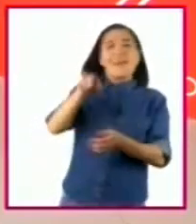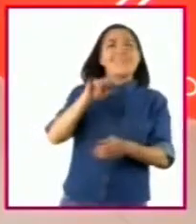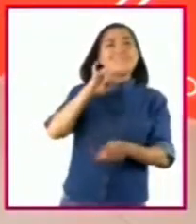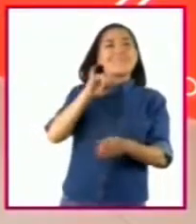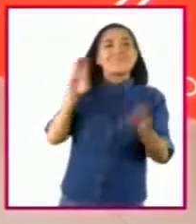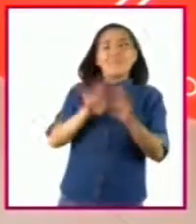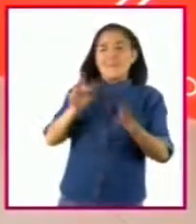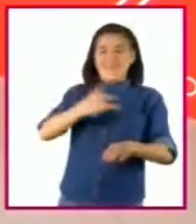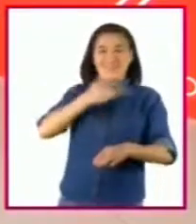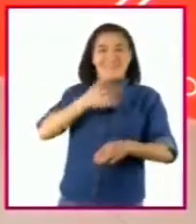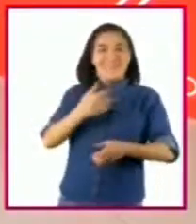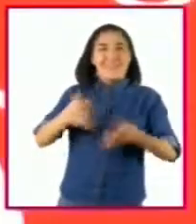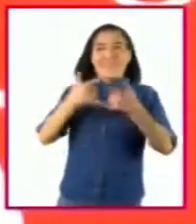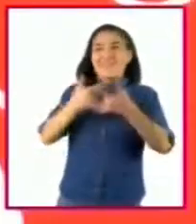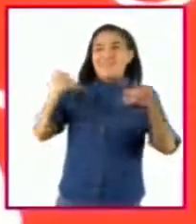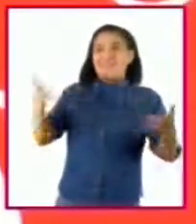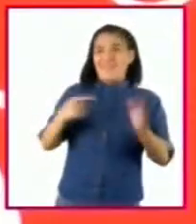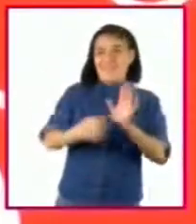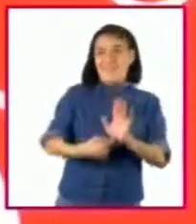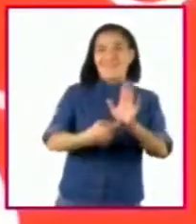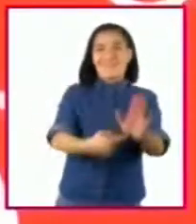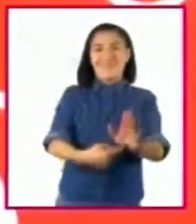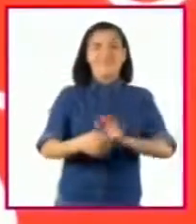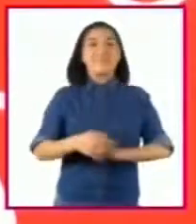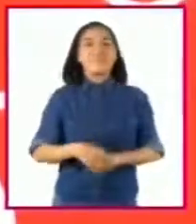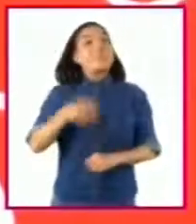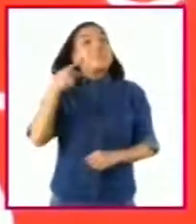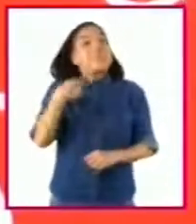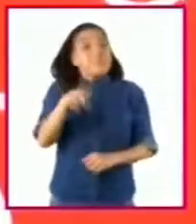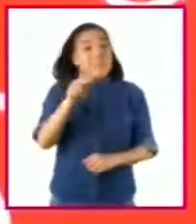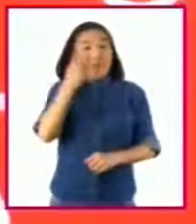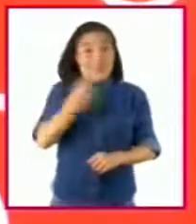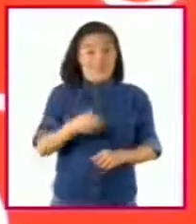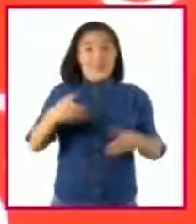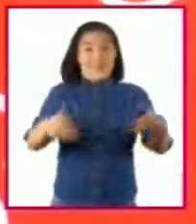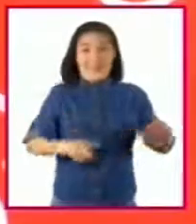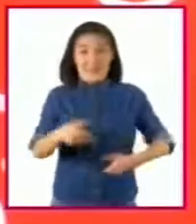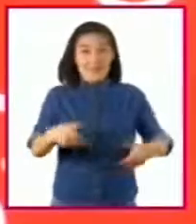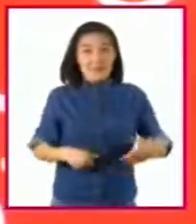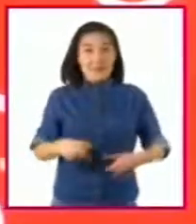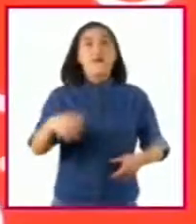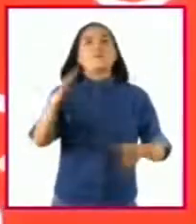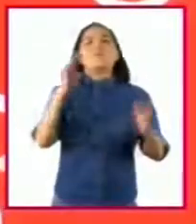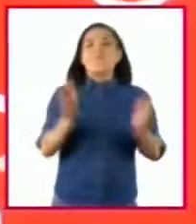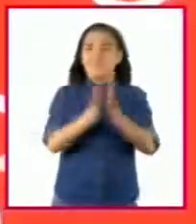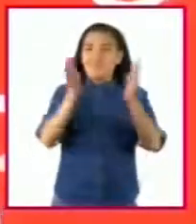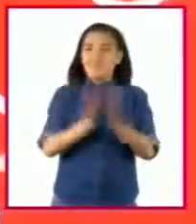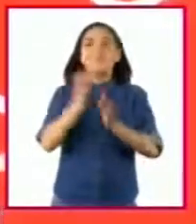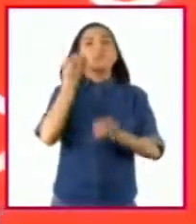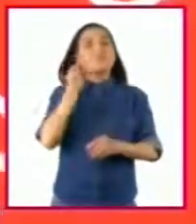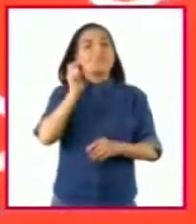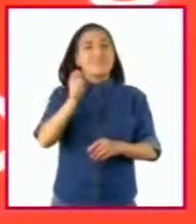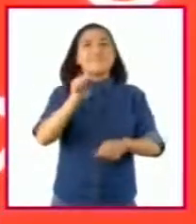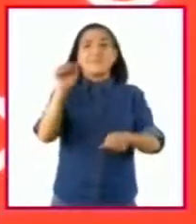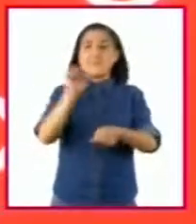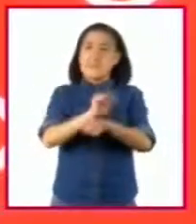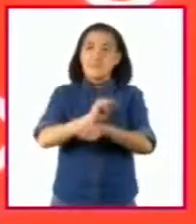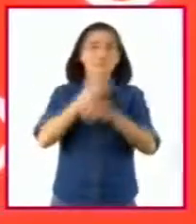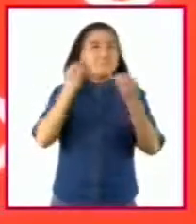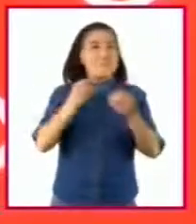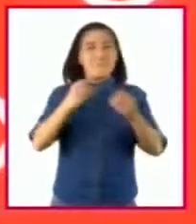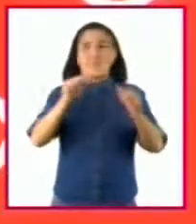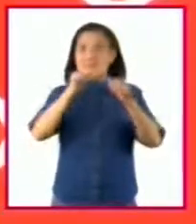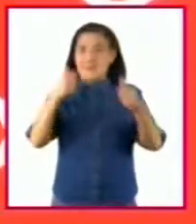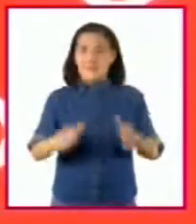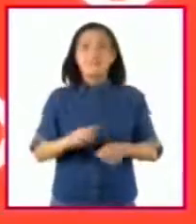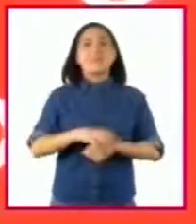nos está representando. Pero en el teatro participan muchos artistas para la creación de una obra.